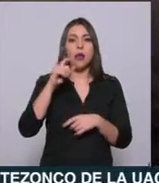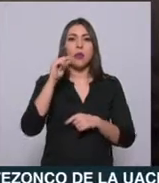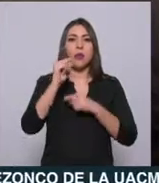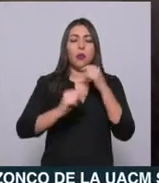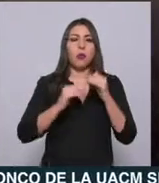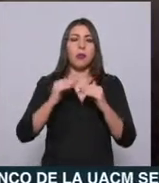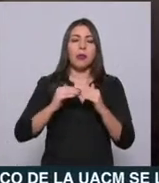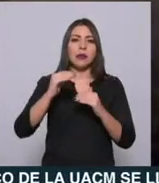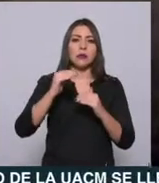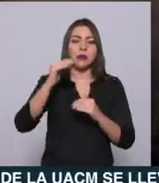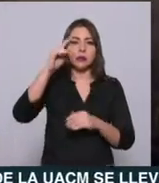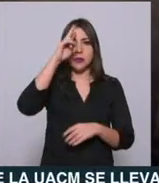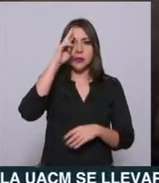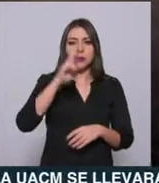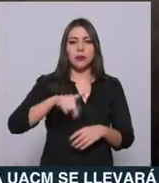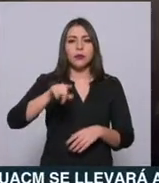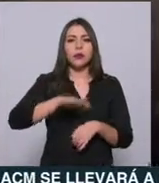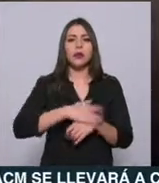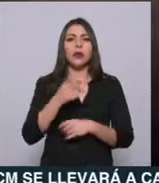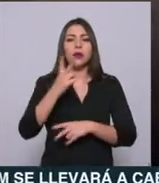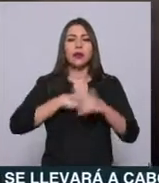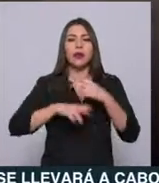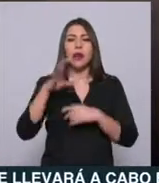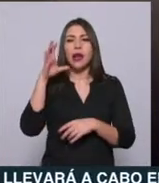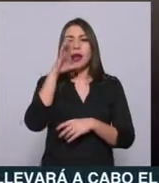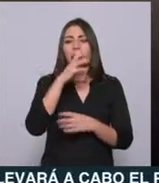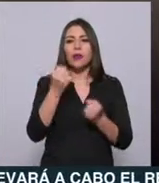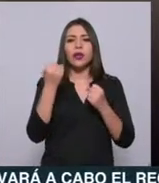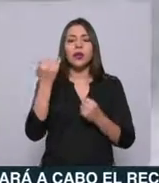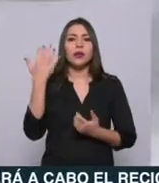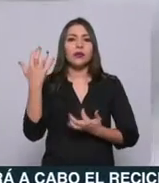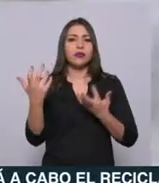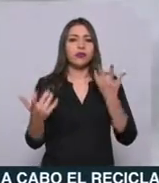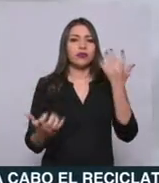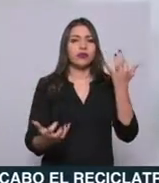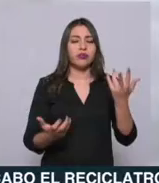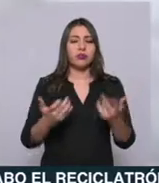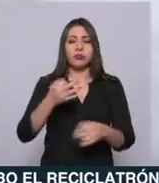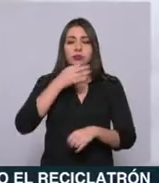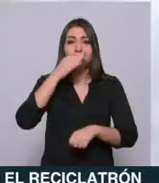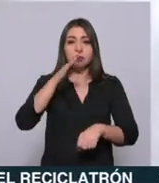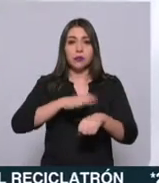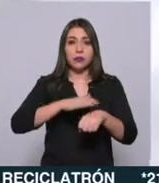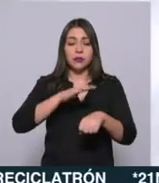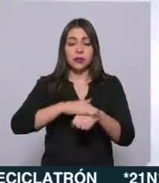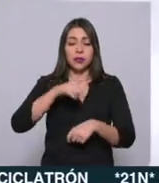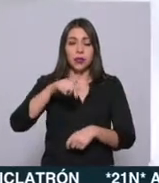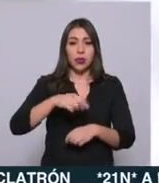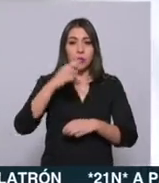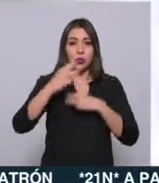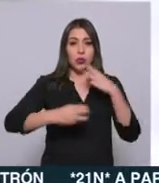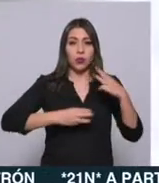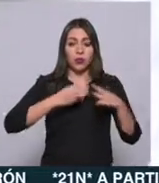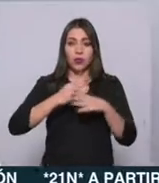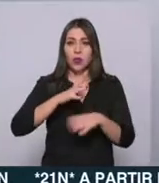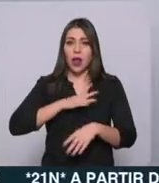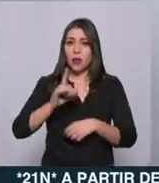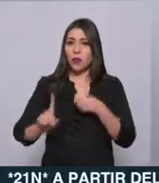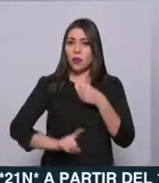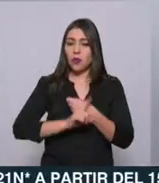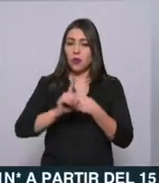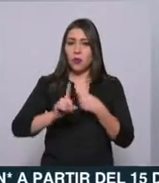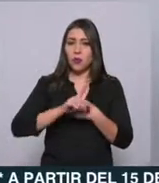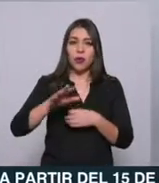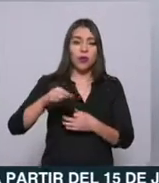una correlación directa entre las altas temperaturas e incendios forestales. Alertó que el mundo se encuentra en una crisis global, que se